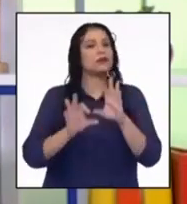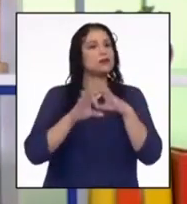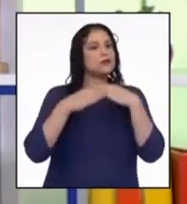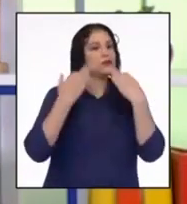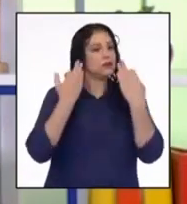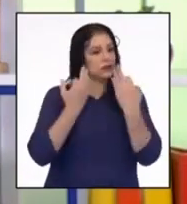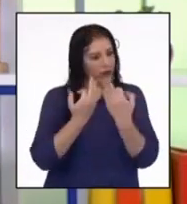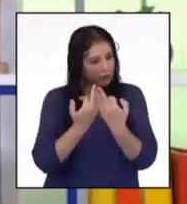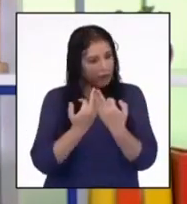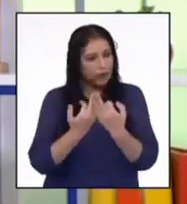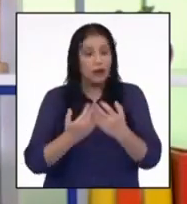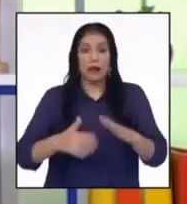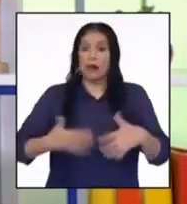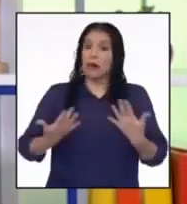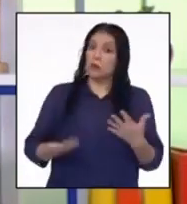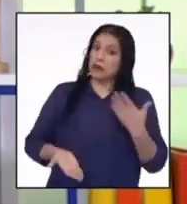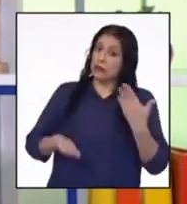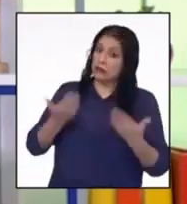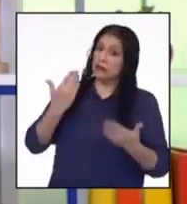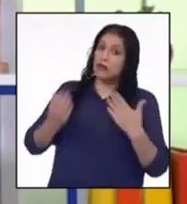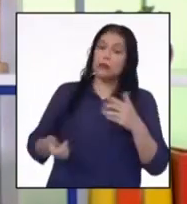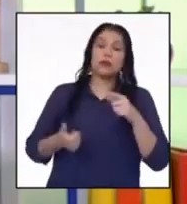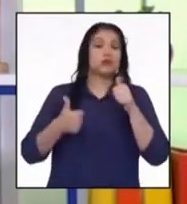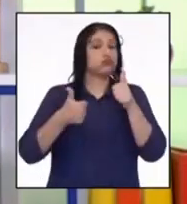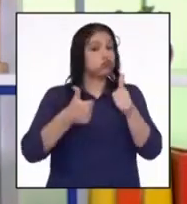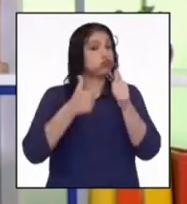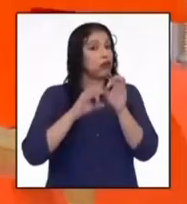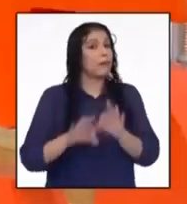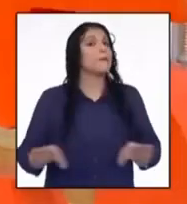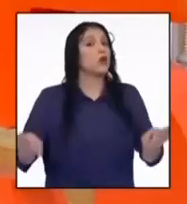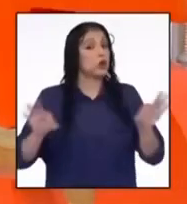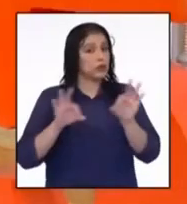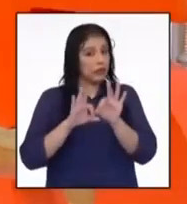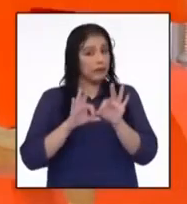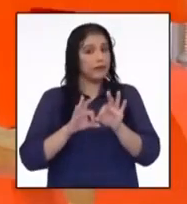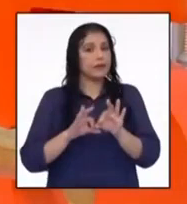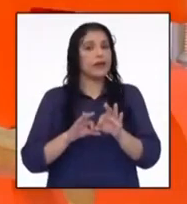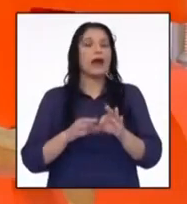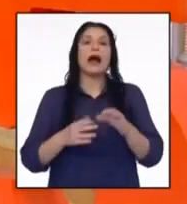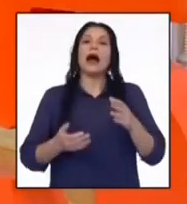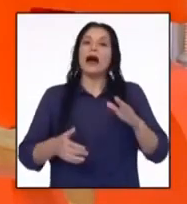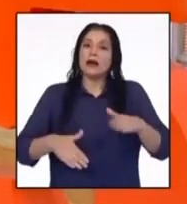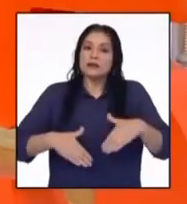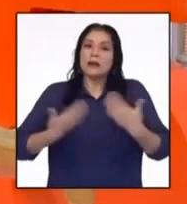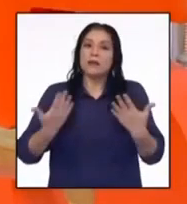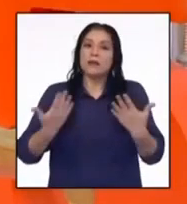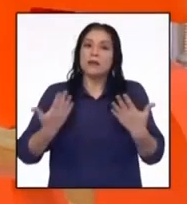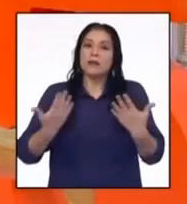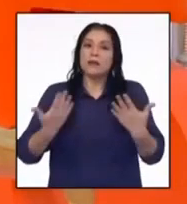familiares. Puede resultar siendo muy importante. Hasta puede llegar a salvar vidas.